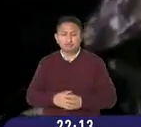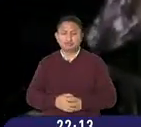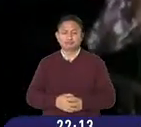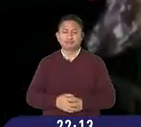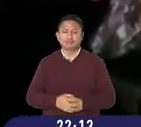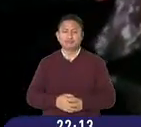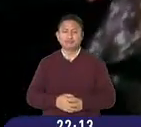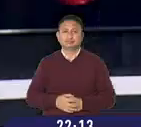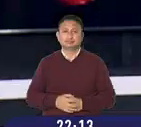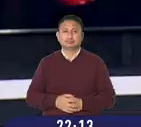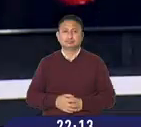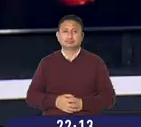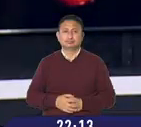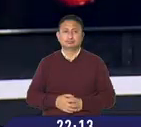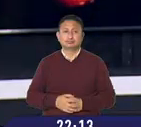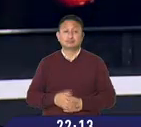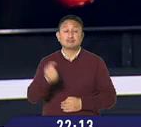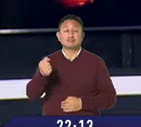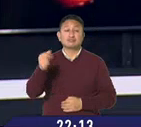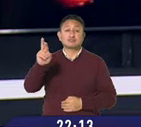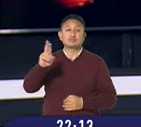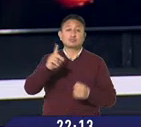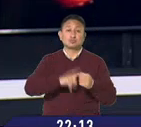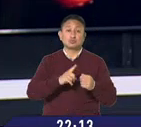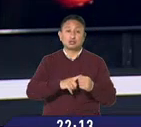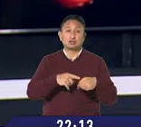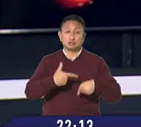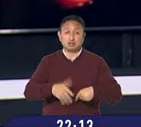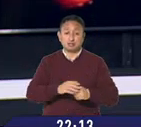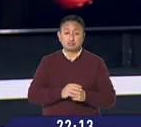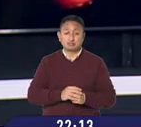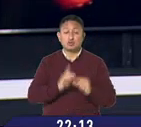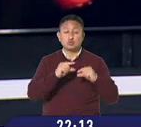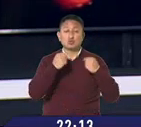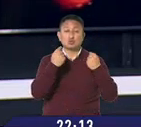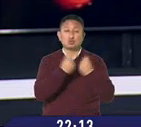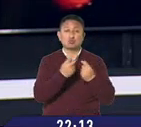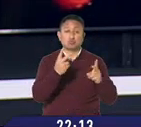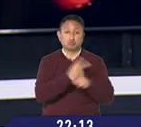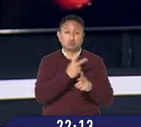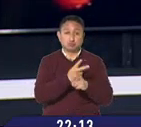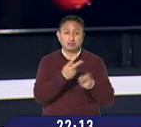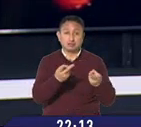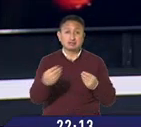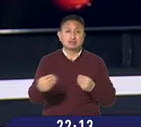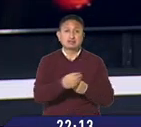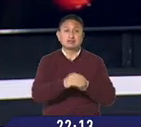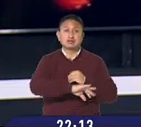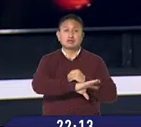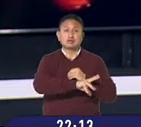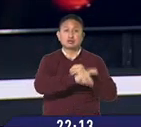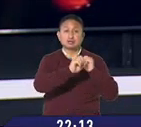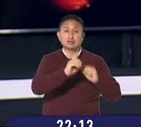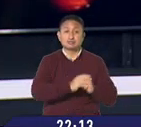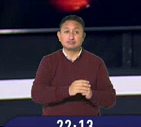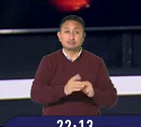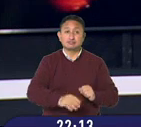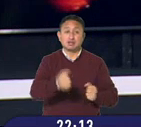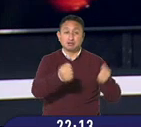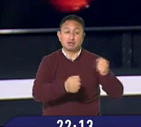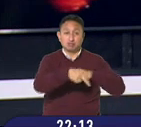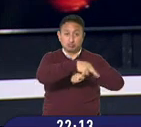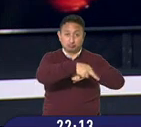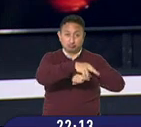Iván Casamen. En el sur de Quito fue desarticulado un presunto grupo delictivo implicado en el robo y desmantelamiento